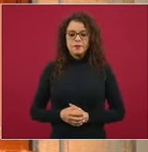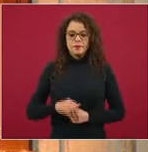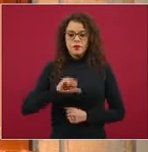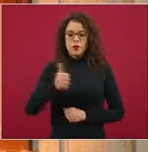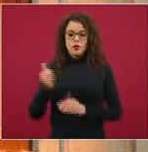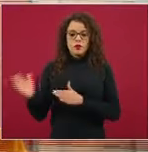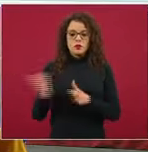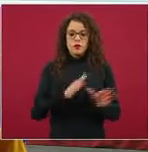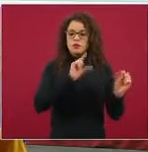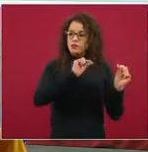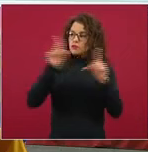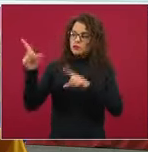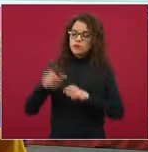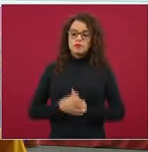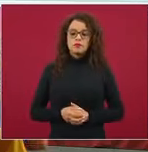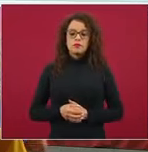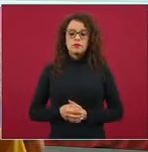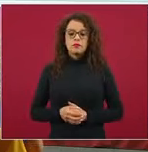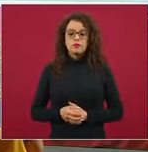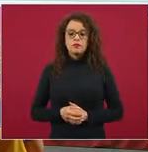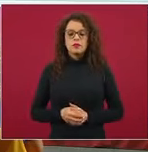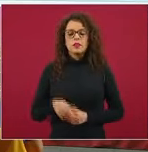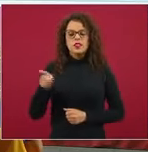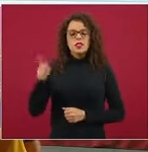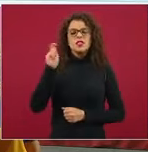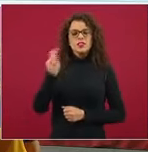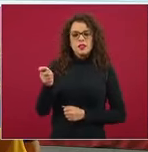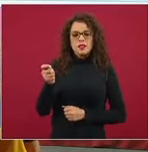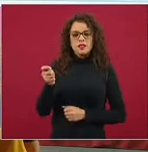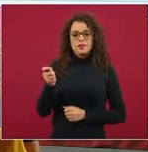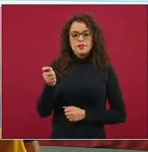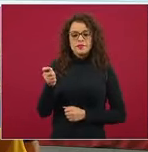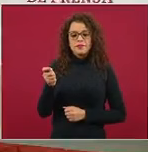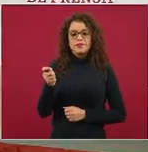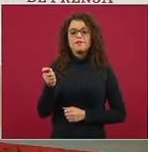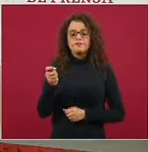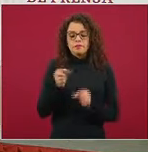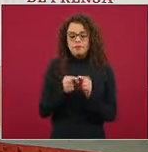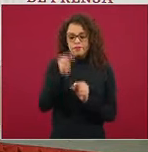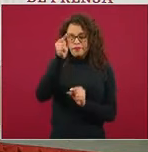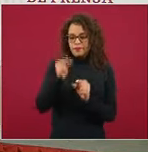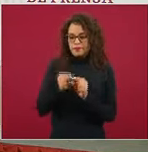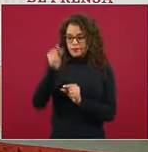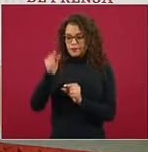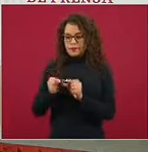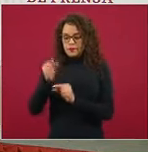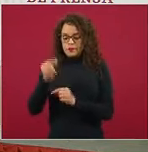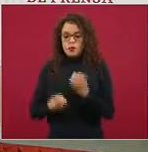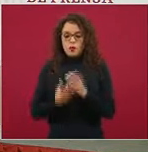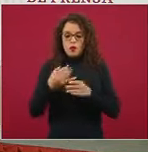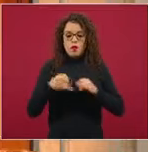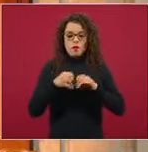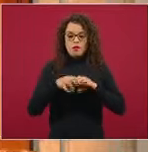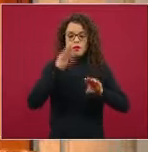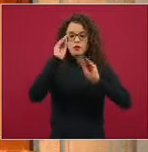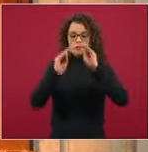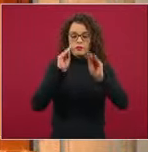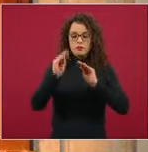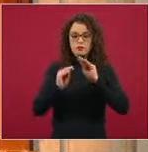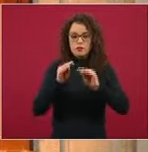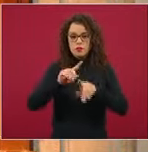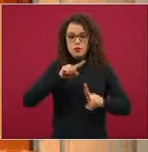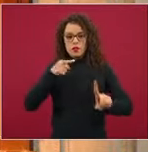diapositiva. Vamos a entrar ahora al componente de actualizar las estadísticas en lo referente a